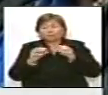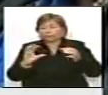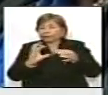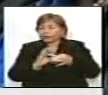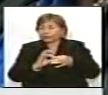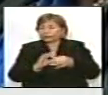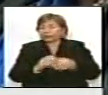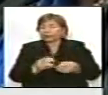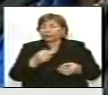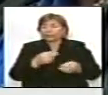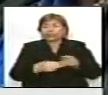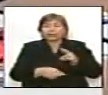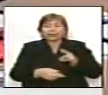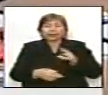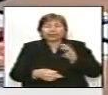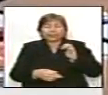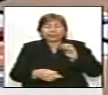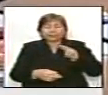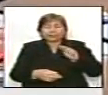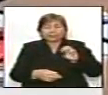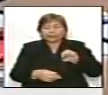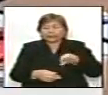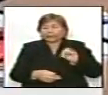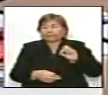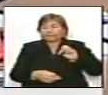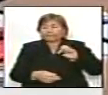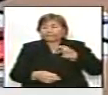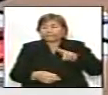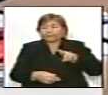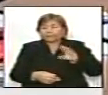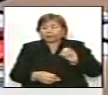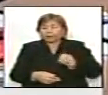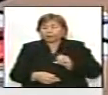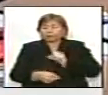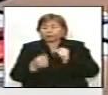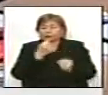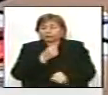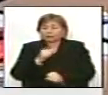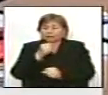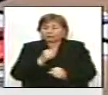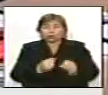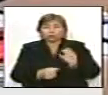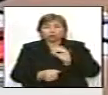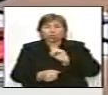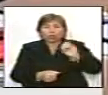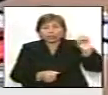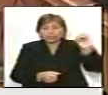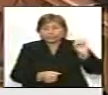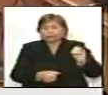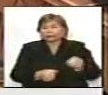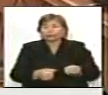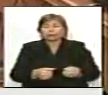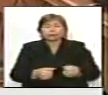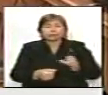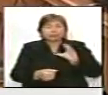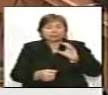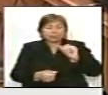son Enrique Milla Ochoa, Olivos de Pro, San Martín de Porres, Los Olivos, Armando Villanueva del